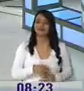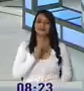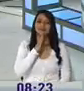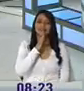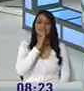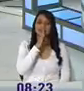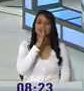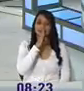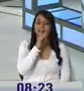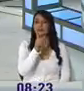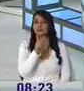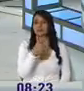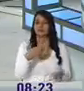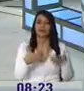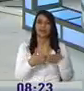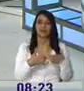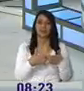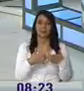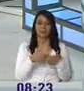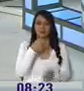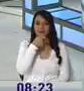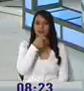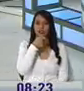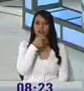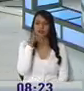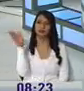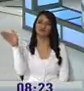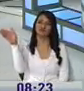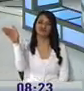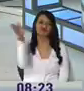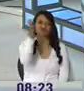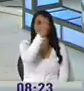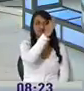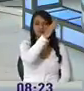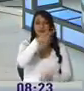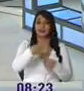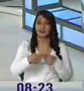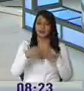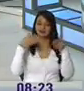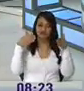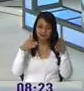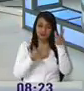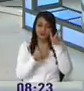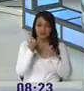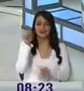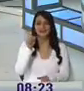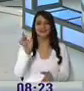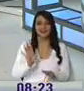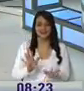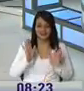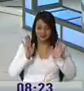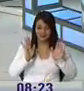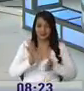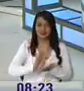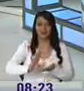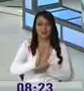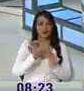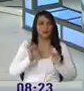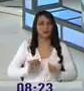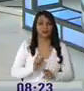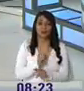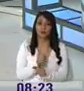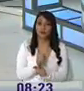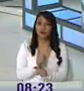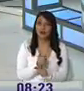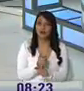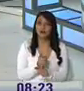todos nuestros equipos desplegados para to en toda la ciudad para que atienda precisamente las necesidades que ocurren ahí en su barrio amigo telev Por eso tenemos esta